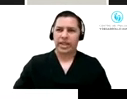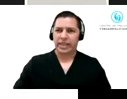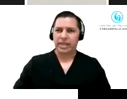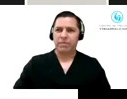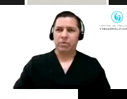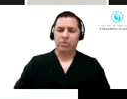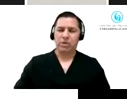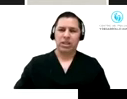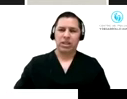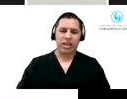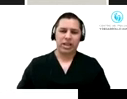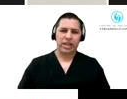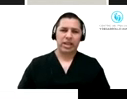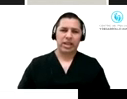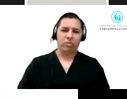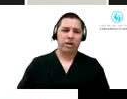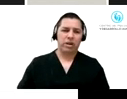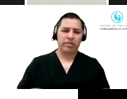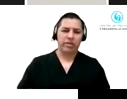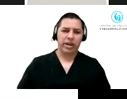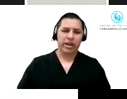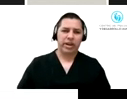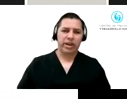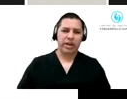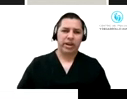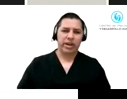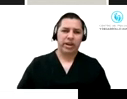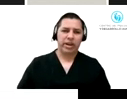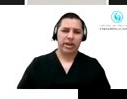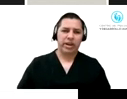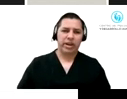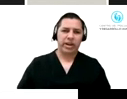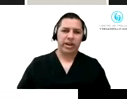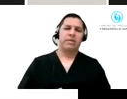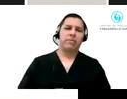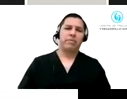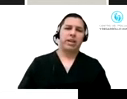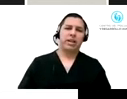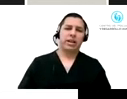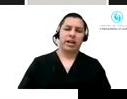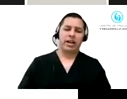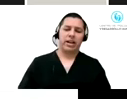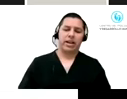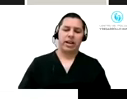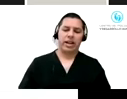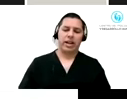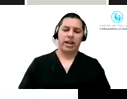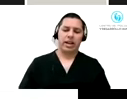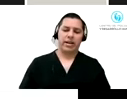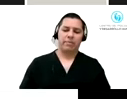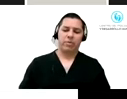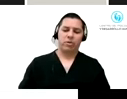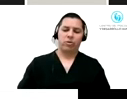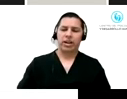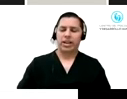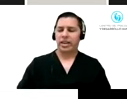estos arquetipos, ¿verdad? Que el hombre rey, el hombre mago, esto también viene